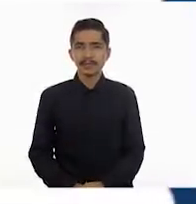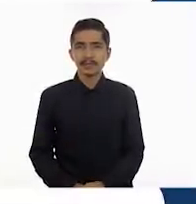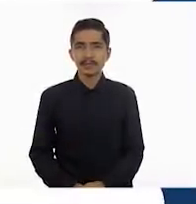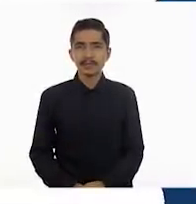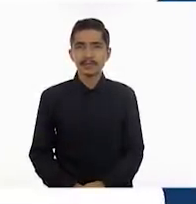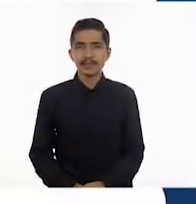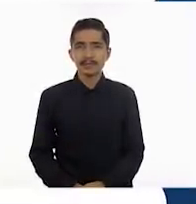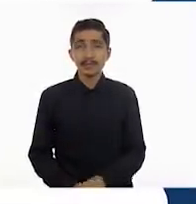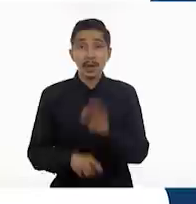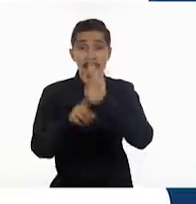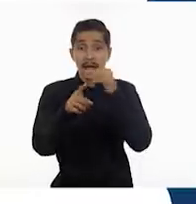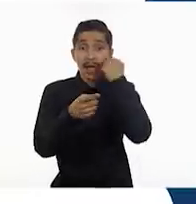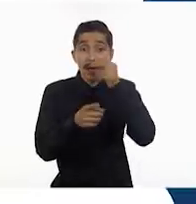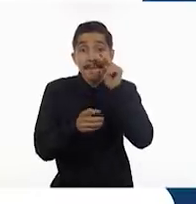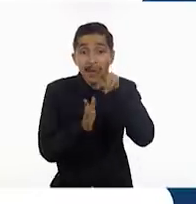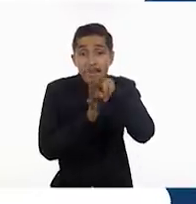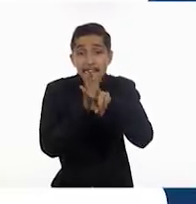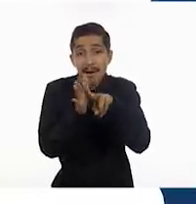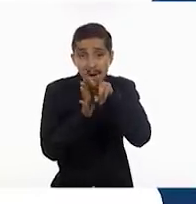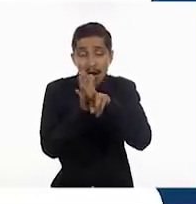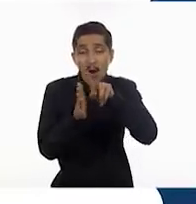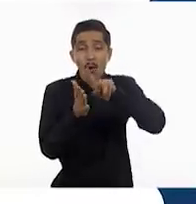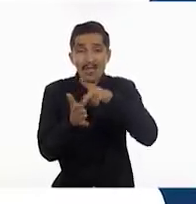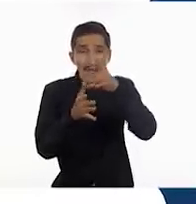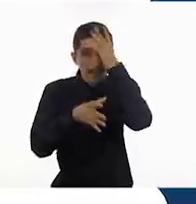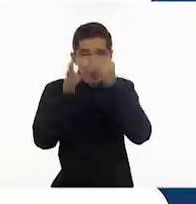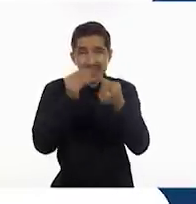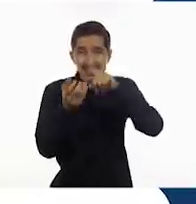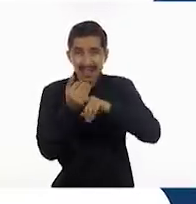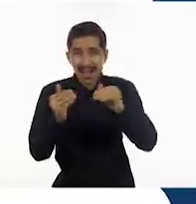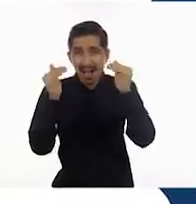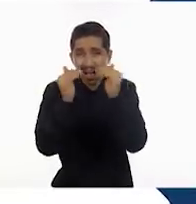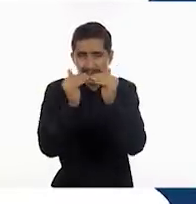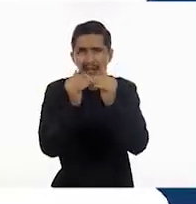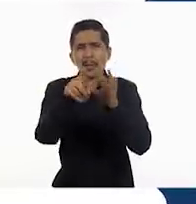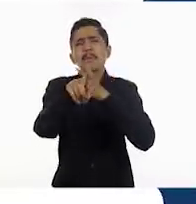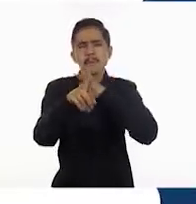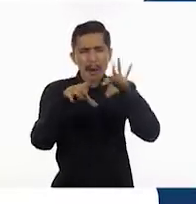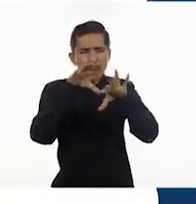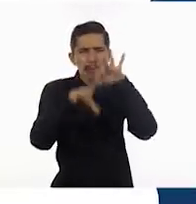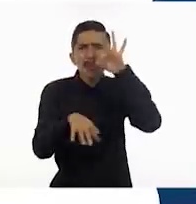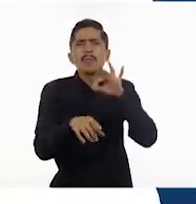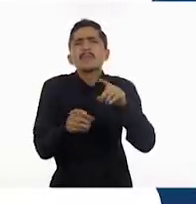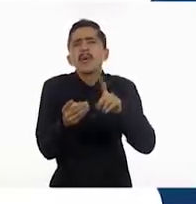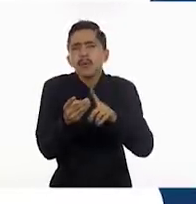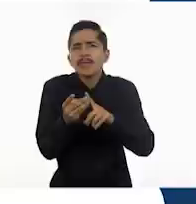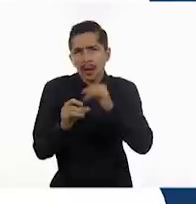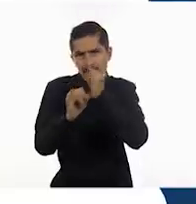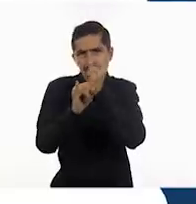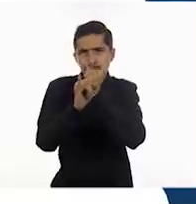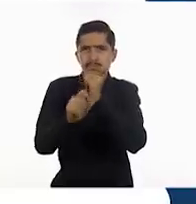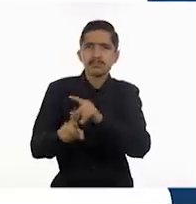conaliteg.cep.gov.mx. Si quieres volver a ver los programas de Aprende en Casa, los puedes encontrar en la siguiente liga: